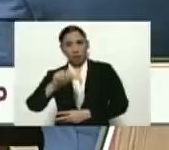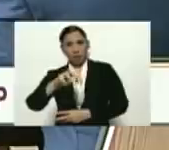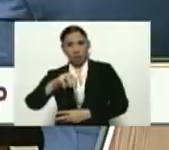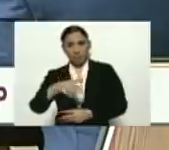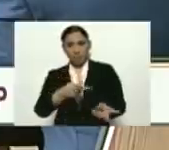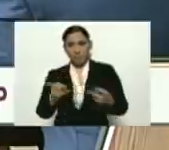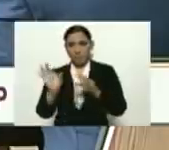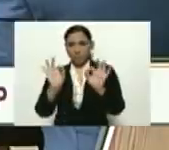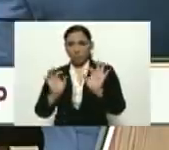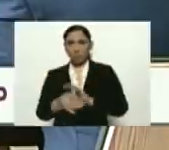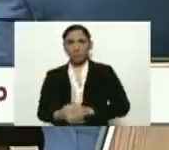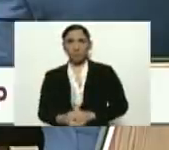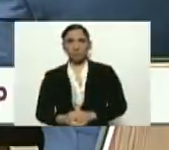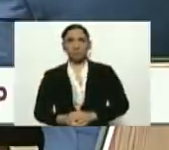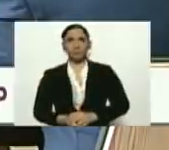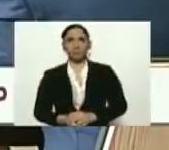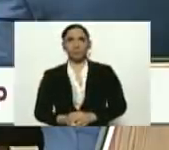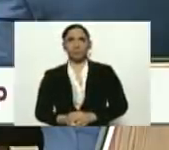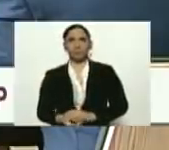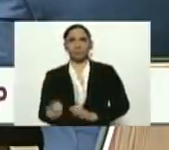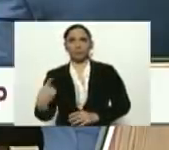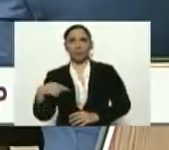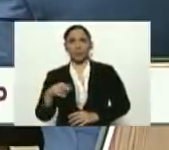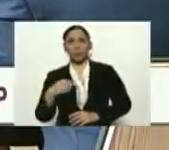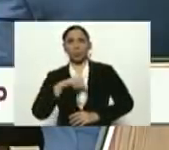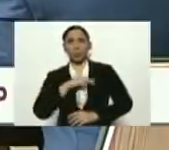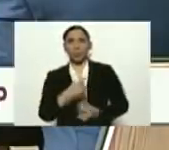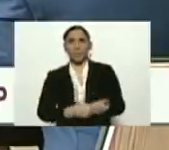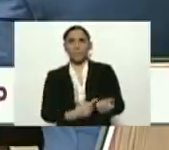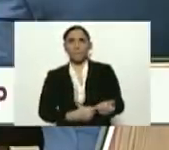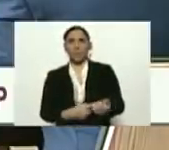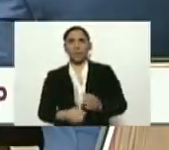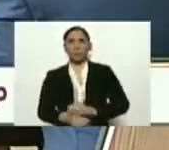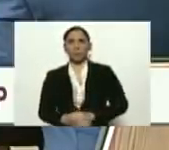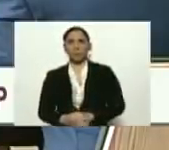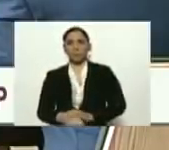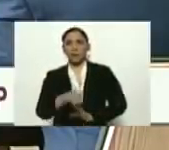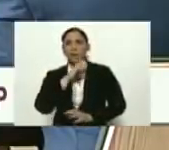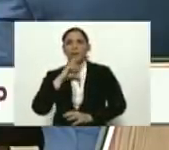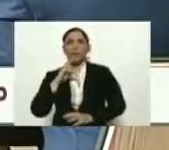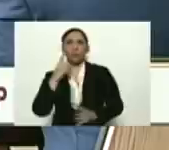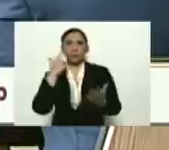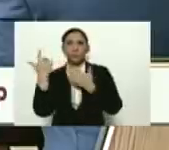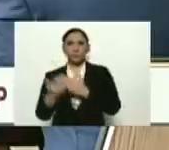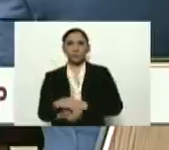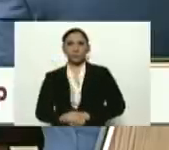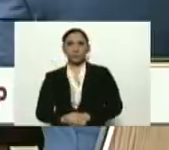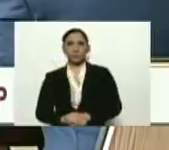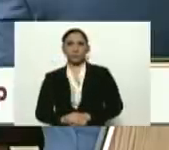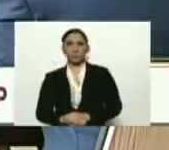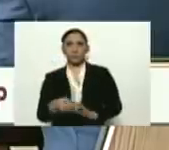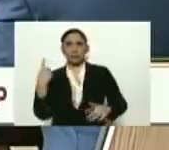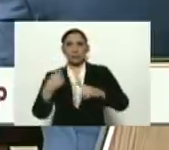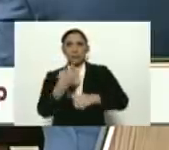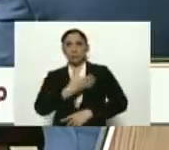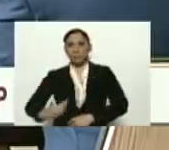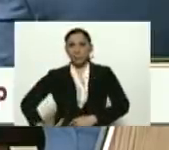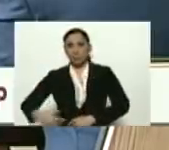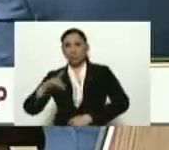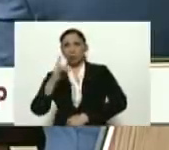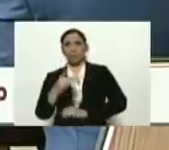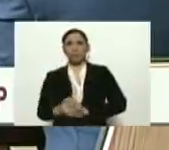especial que tenemos, nuestro hermano Evo Morales Ayma, querido